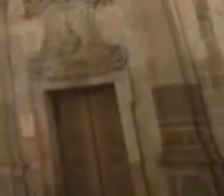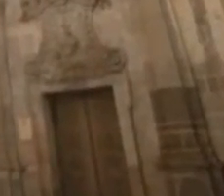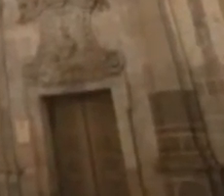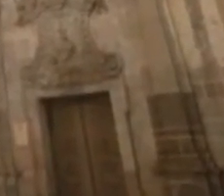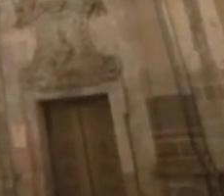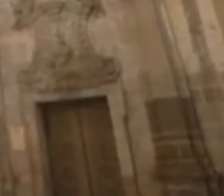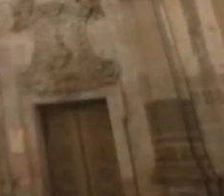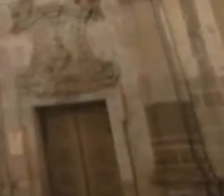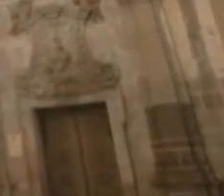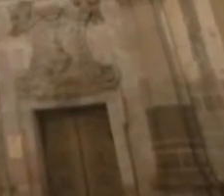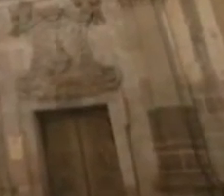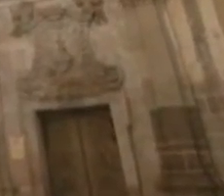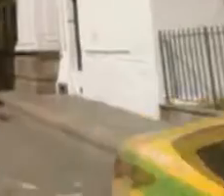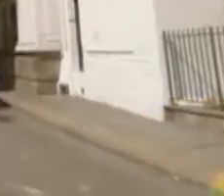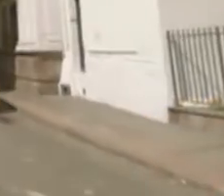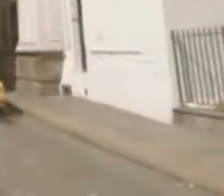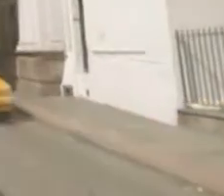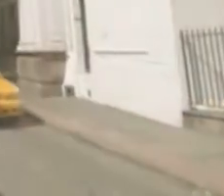¡Gracias!